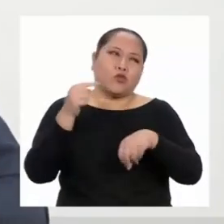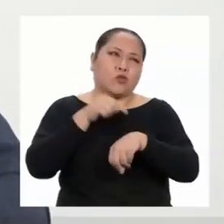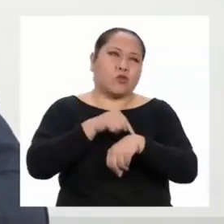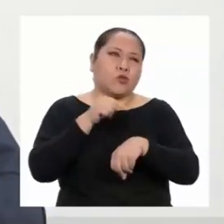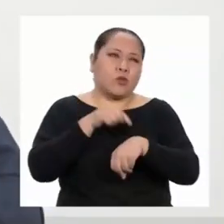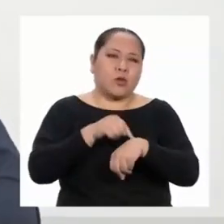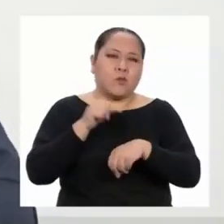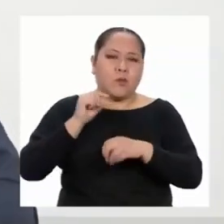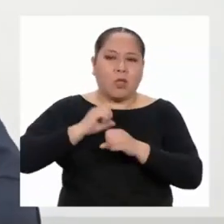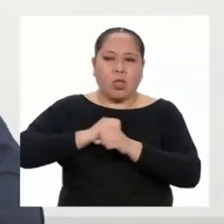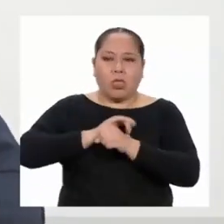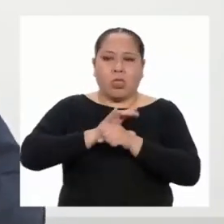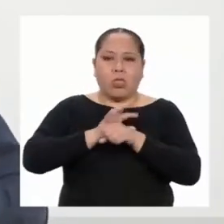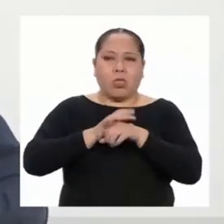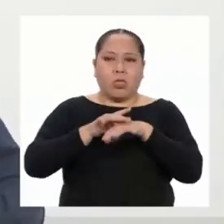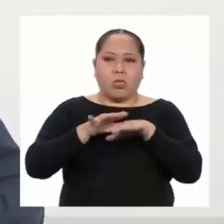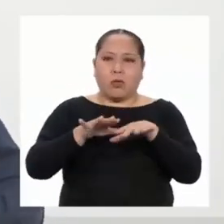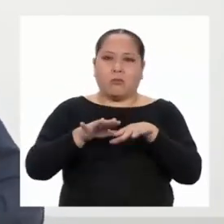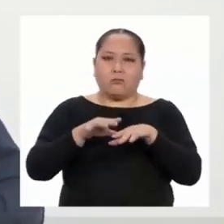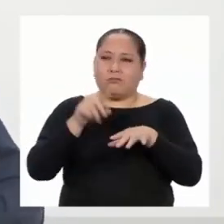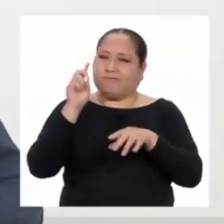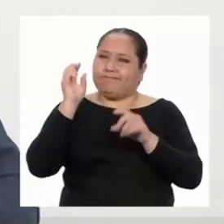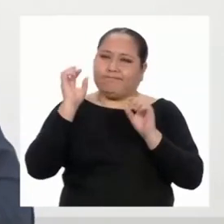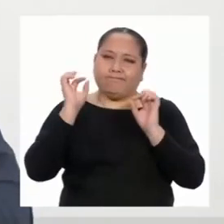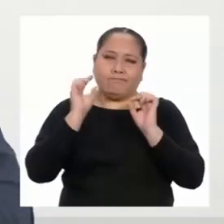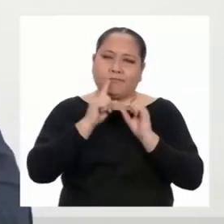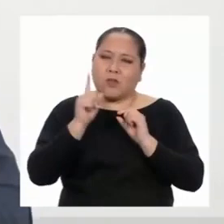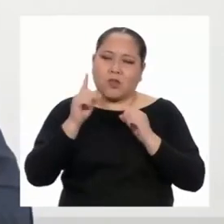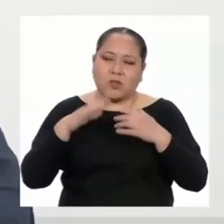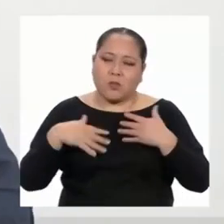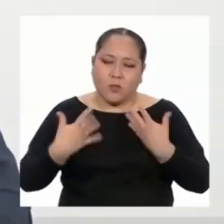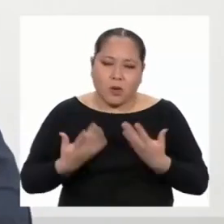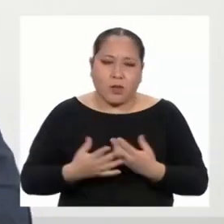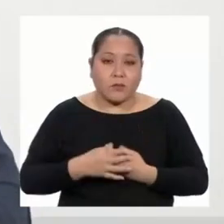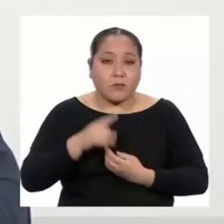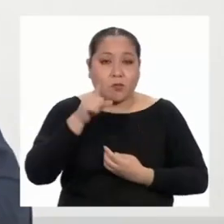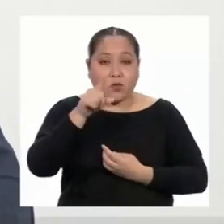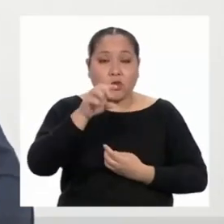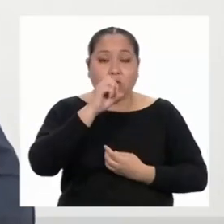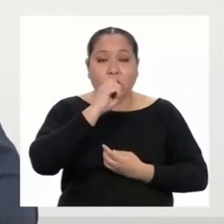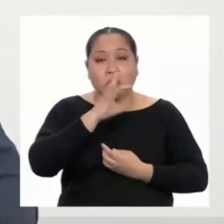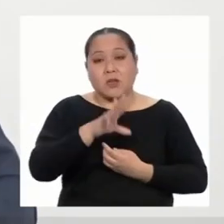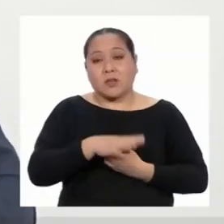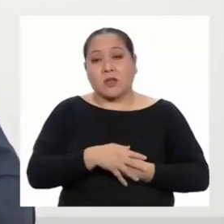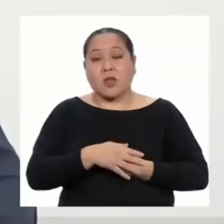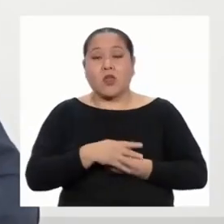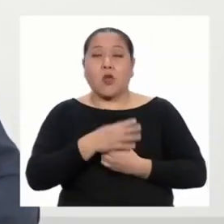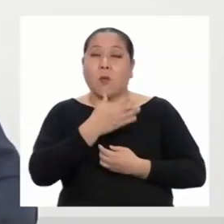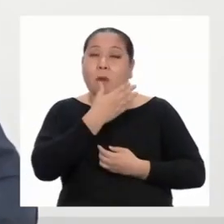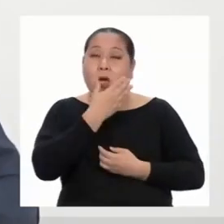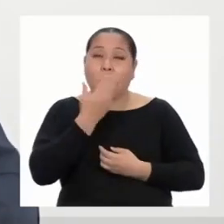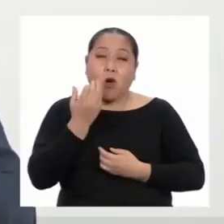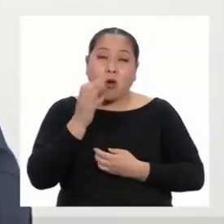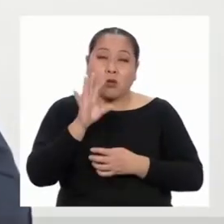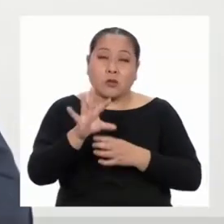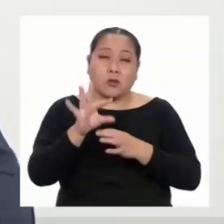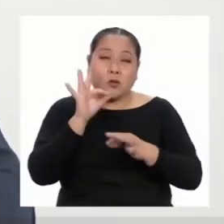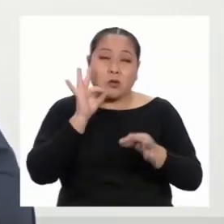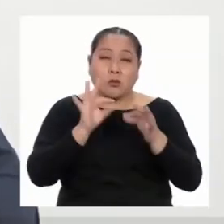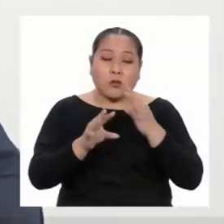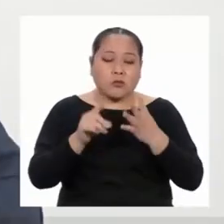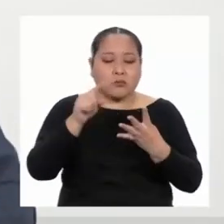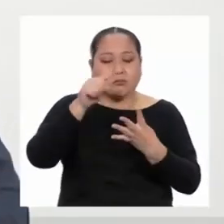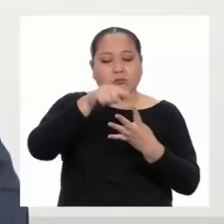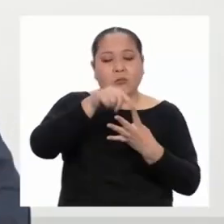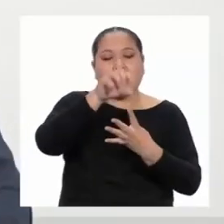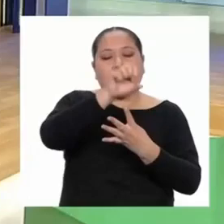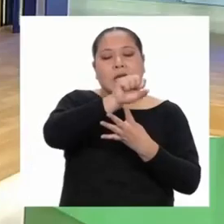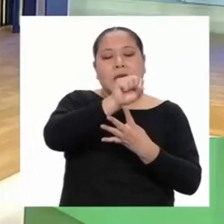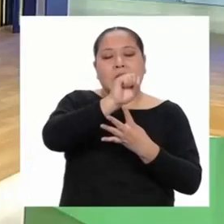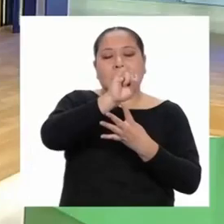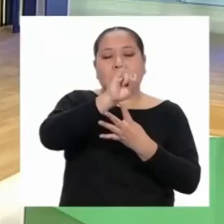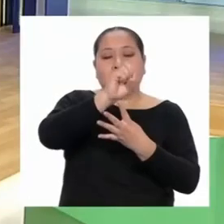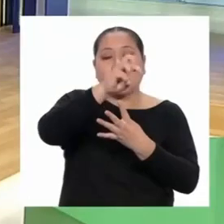la pandemia lo complicaría aún más. Y como tú dices, lo más adecuado sería hacer un muestreo